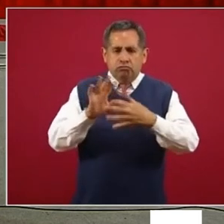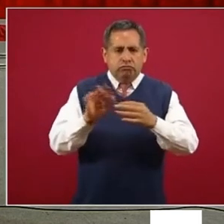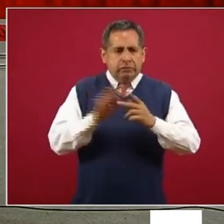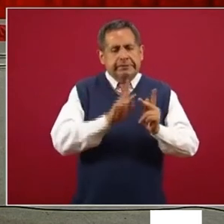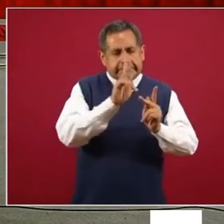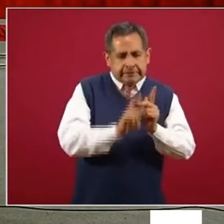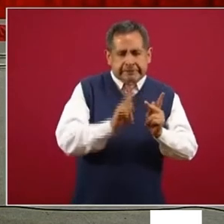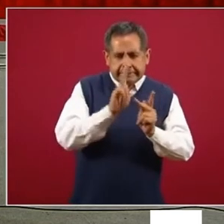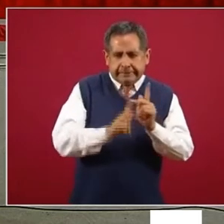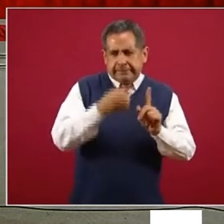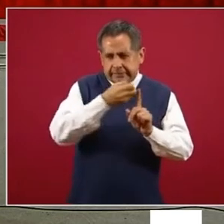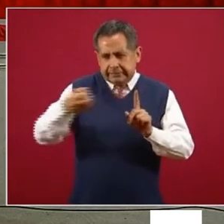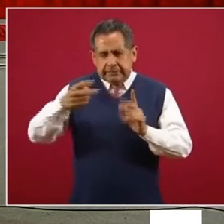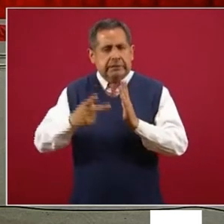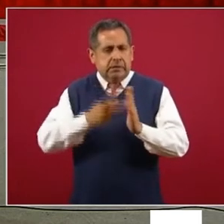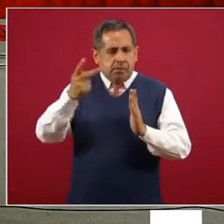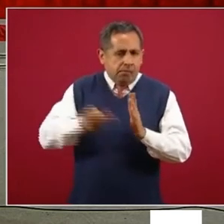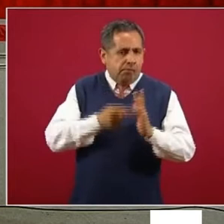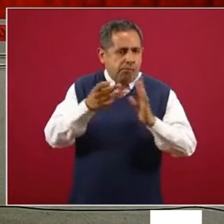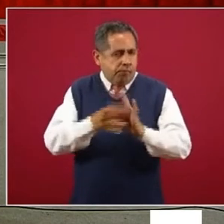presentar reiteradamente